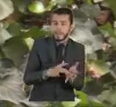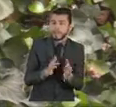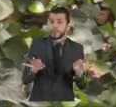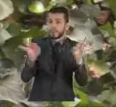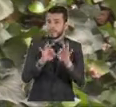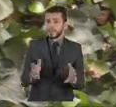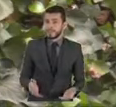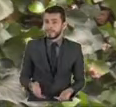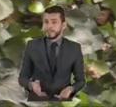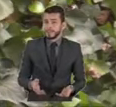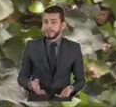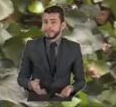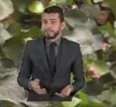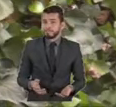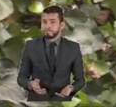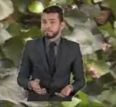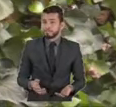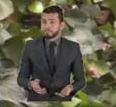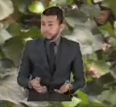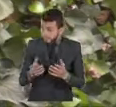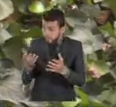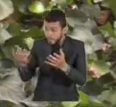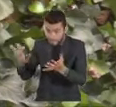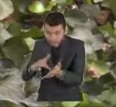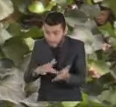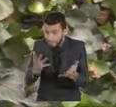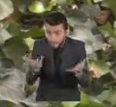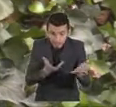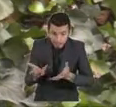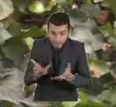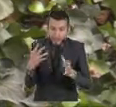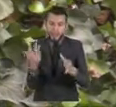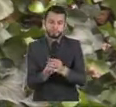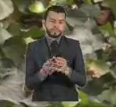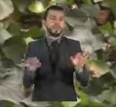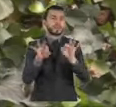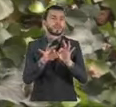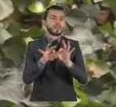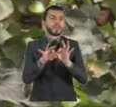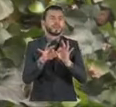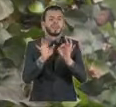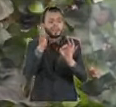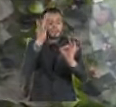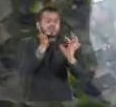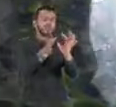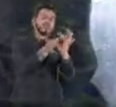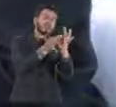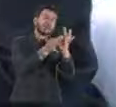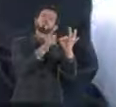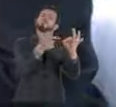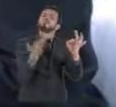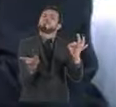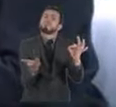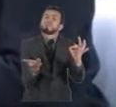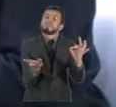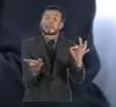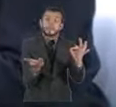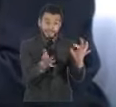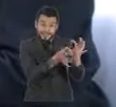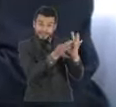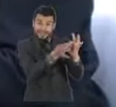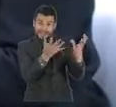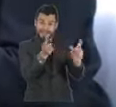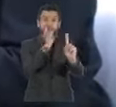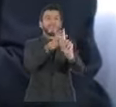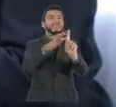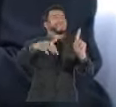diálogo abierto y participativo e incluyente. ¿Qué buscamos con esta alianza? ¿Qué se busca con esta alianza? La Alianza por el Hábitat